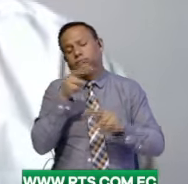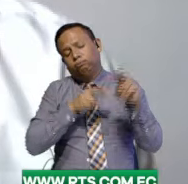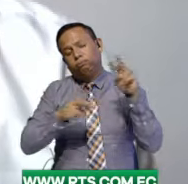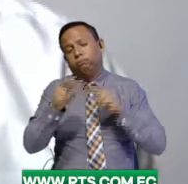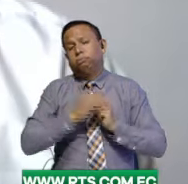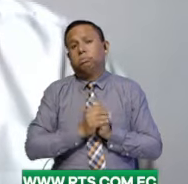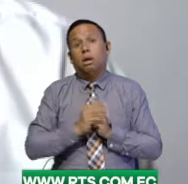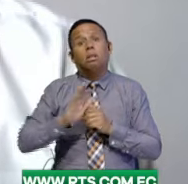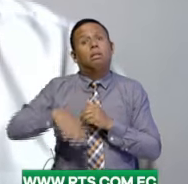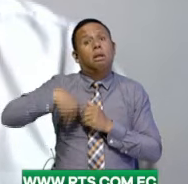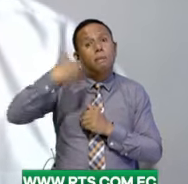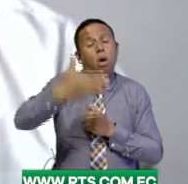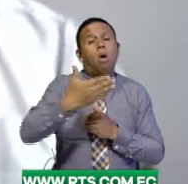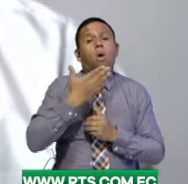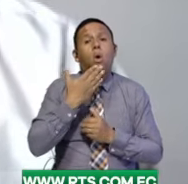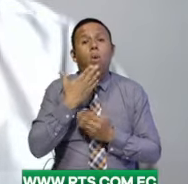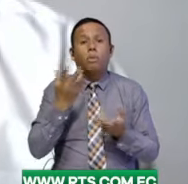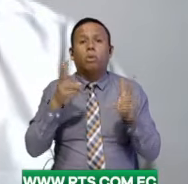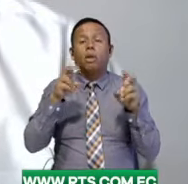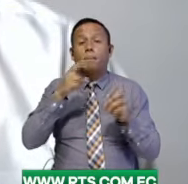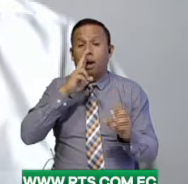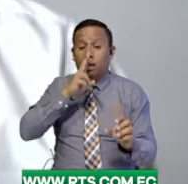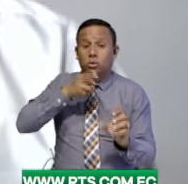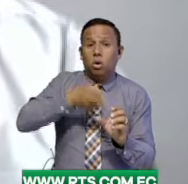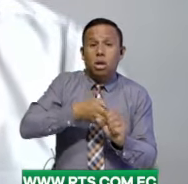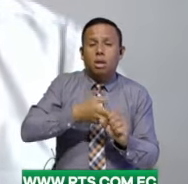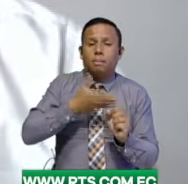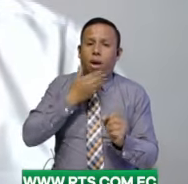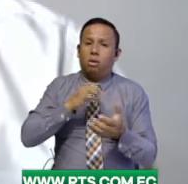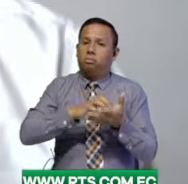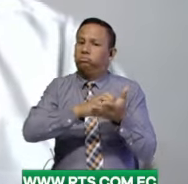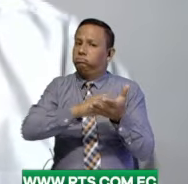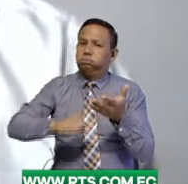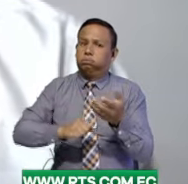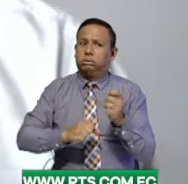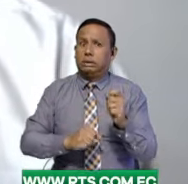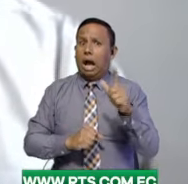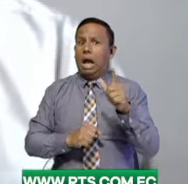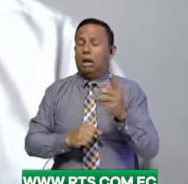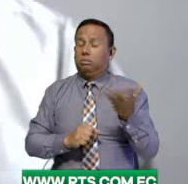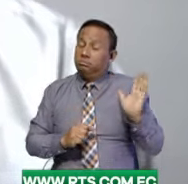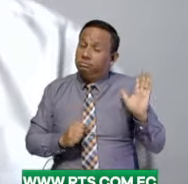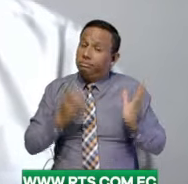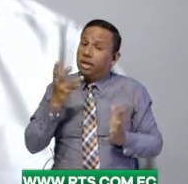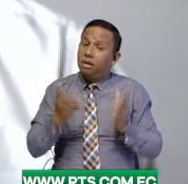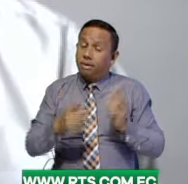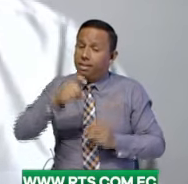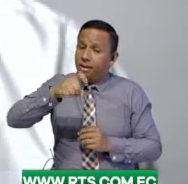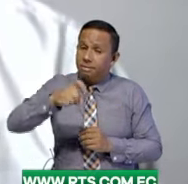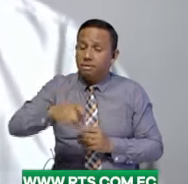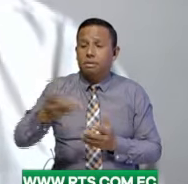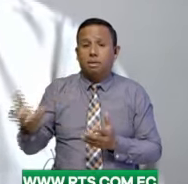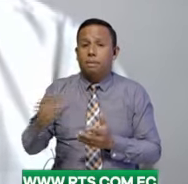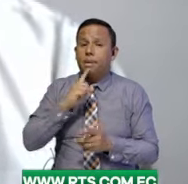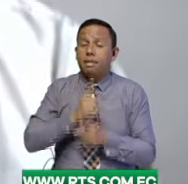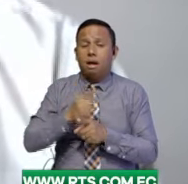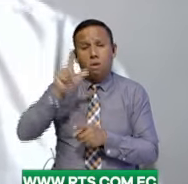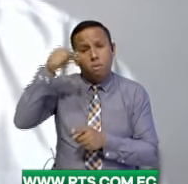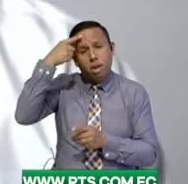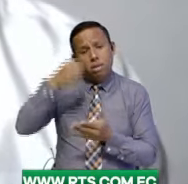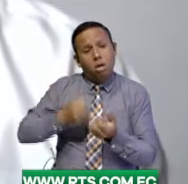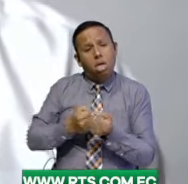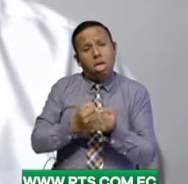los subsidios a los combustibles, que también son los condicionantes que siempre exigen, ¿no es cierto?, como parte de